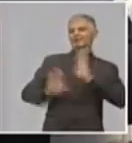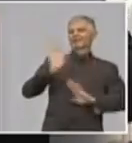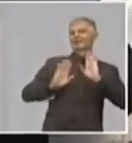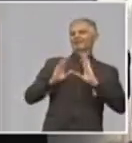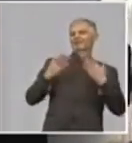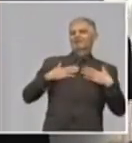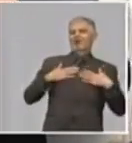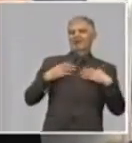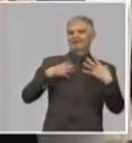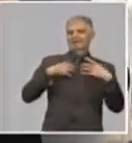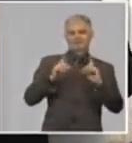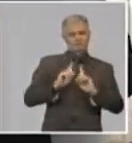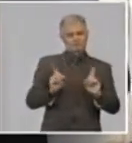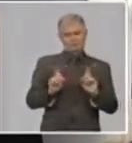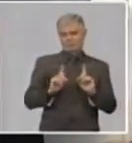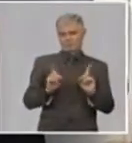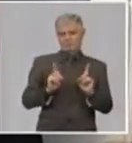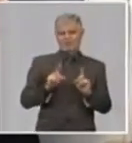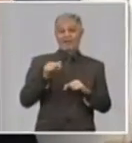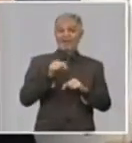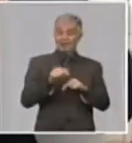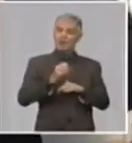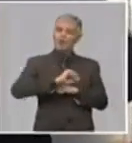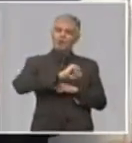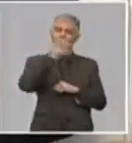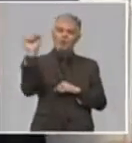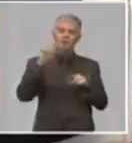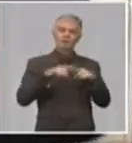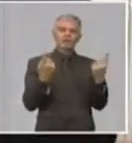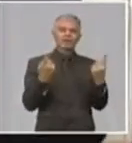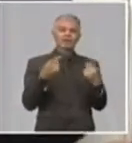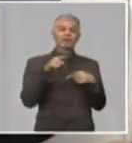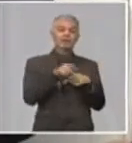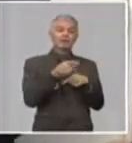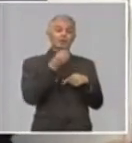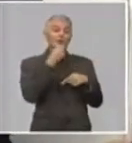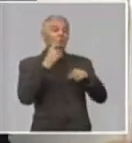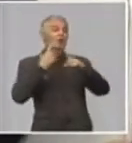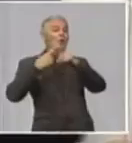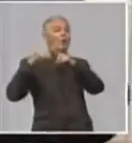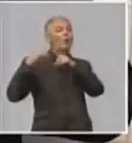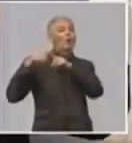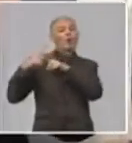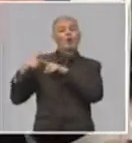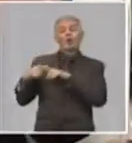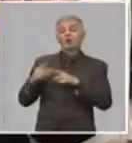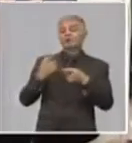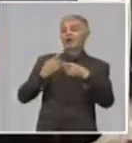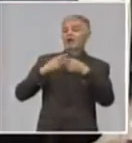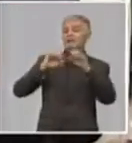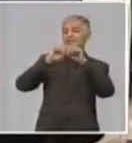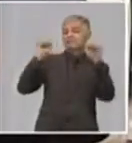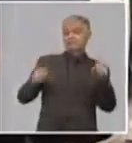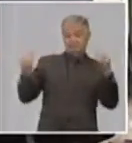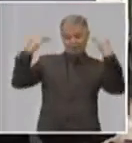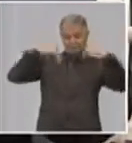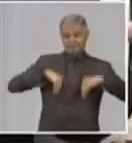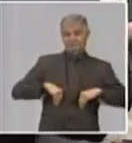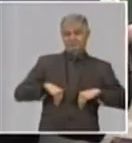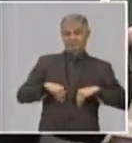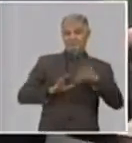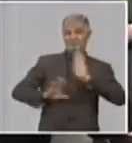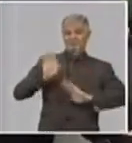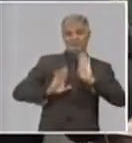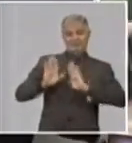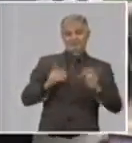asintomáticos están logrando controlar el virus a partir de otras ramas del sistema inmune que no es la inmunidad específica. Por favor,